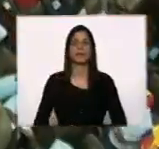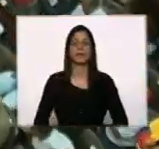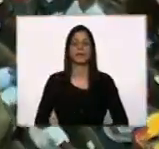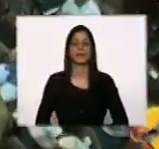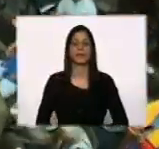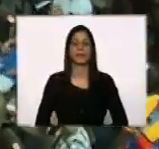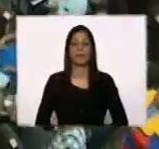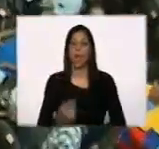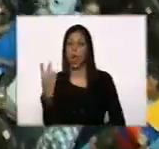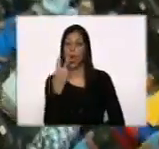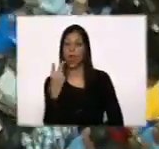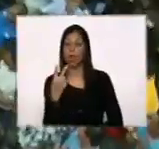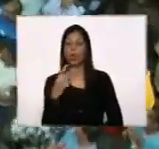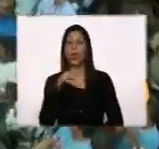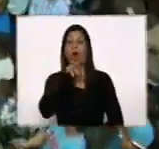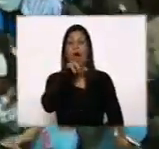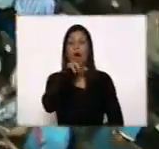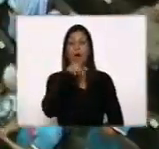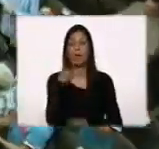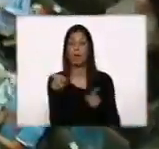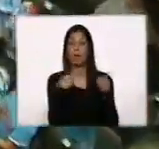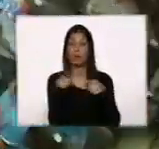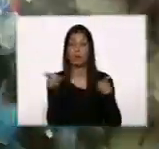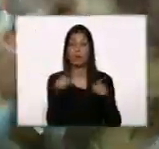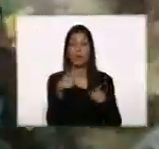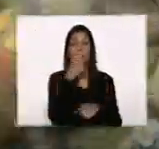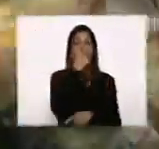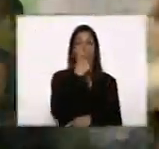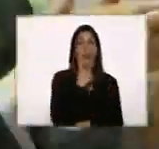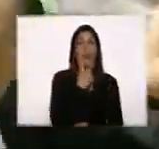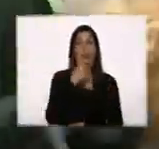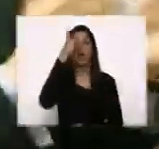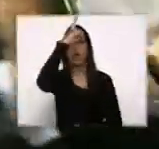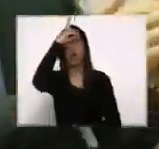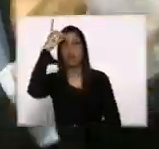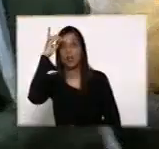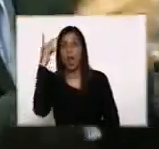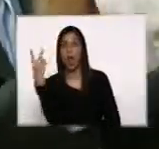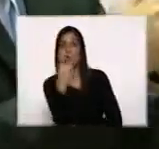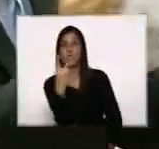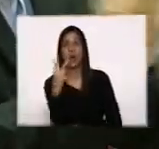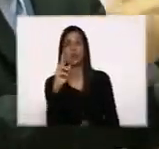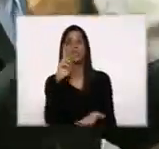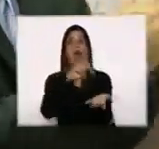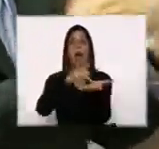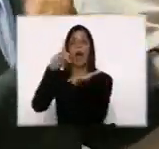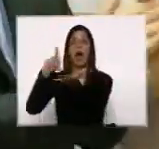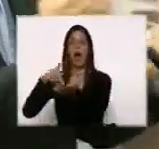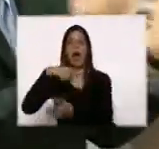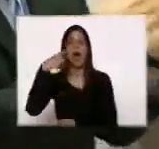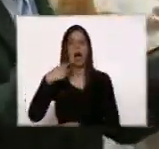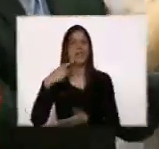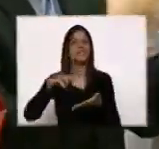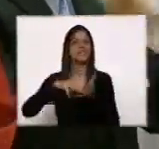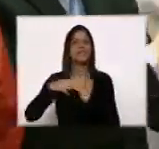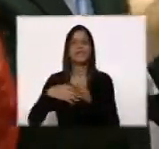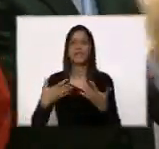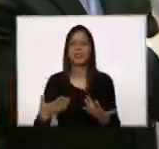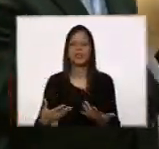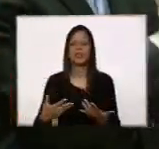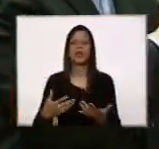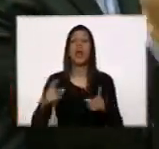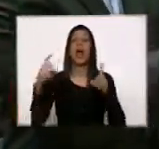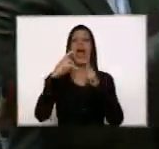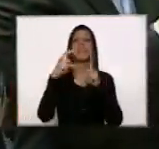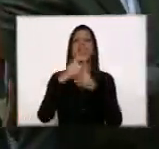Decían estos valerosos patriotas lo que significó el pacto de